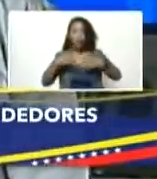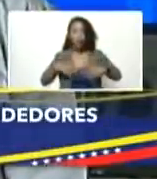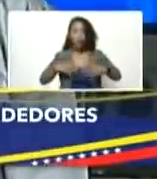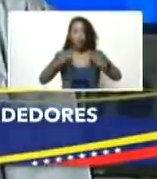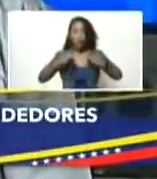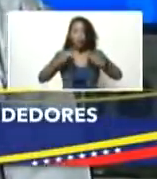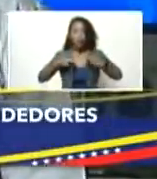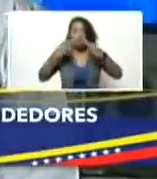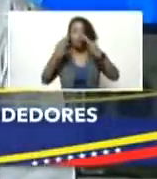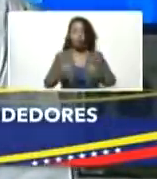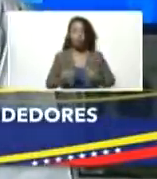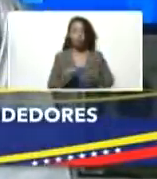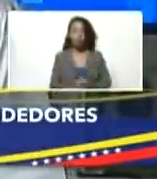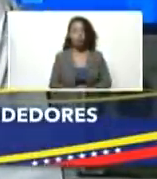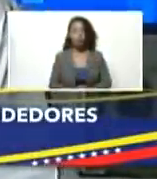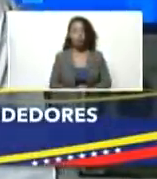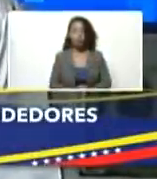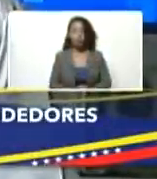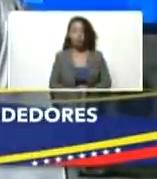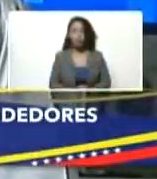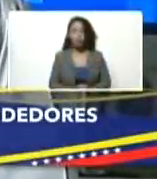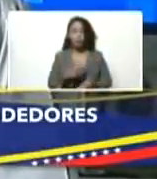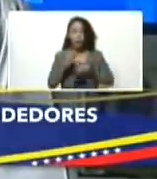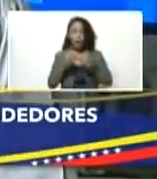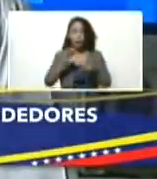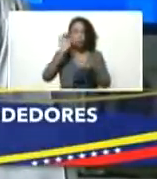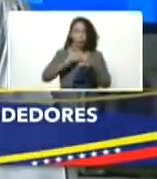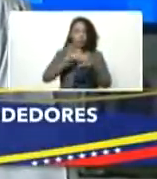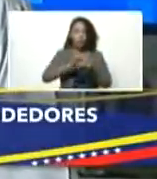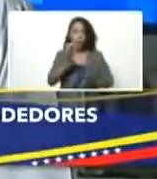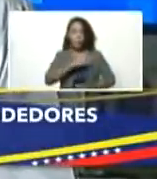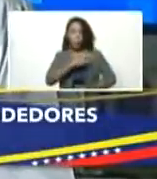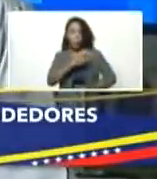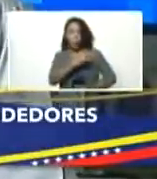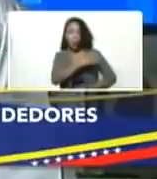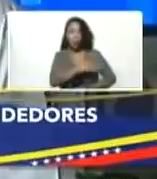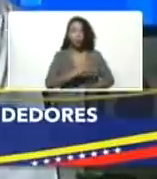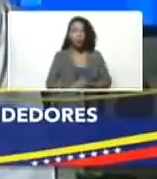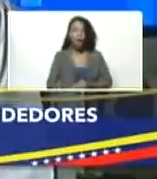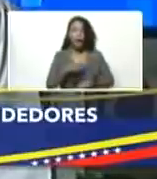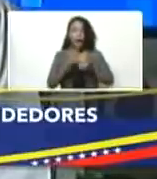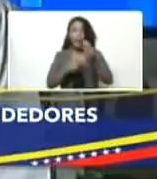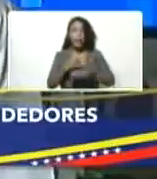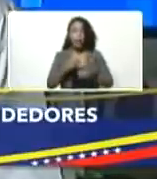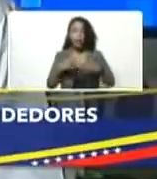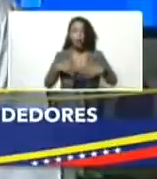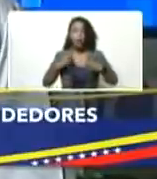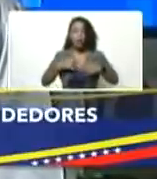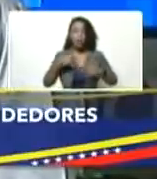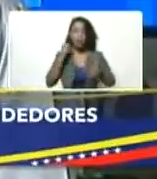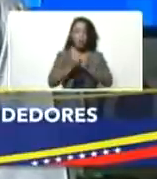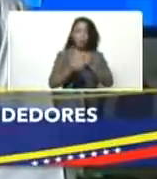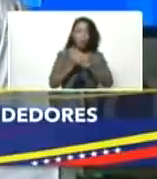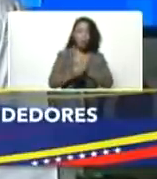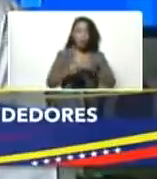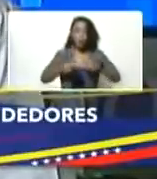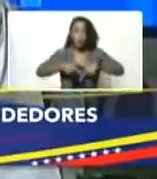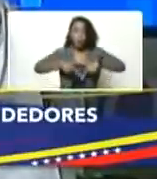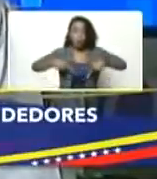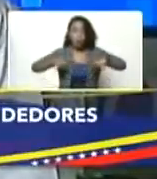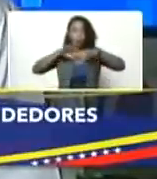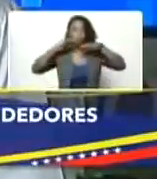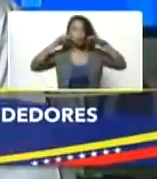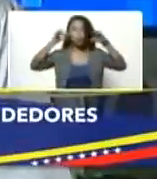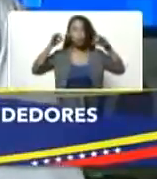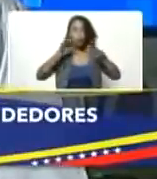uniformes, elaboramos bordados, hacemos bordados, realizamos ropa deportiva, traje de baño. Lo